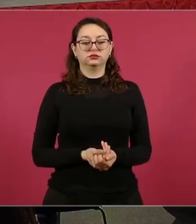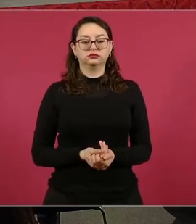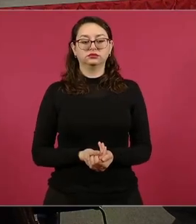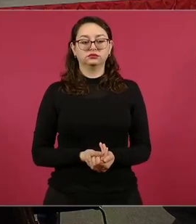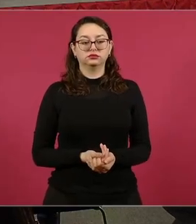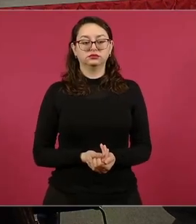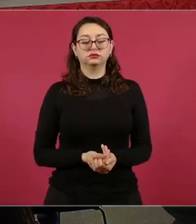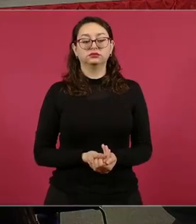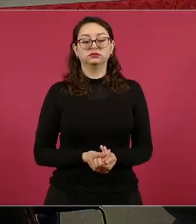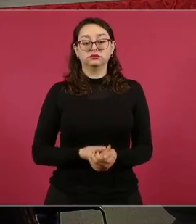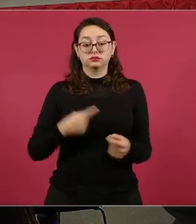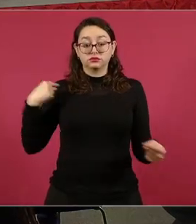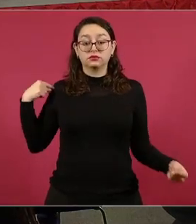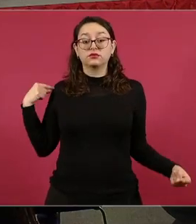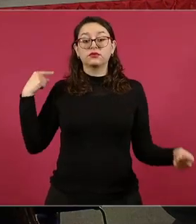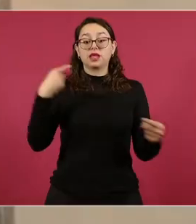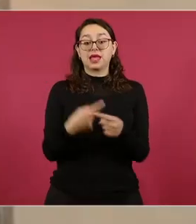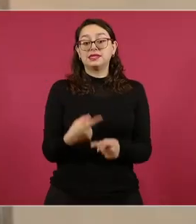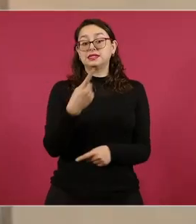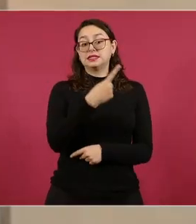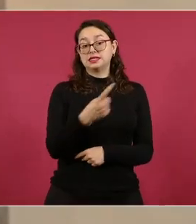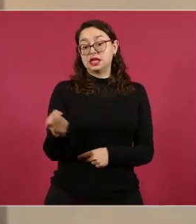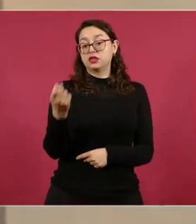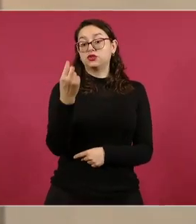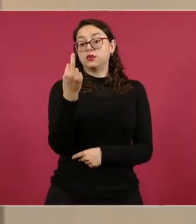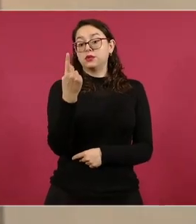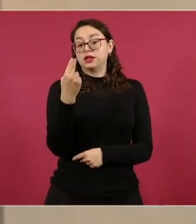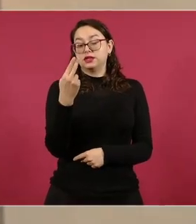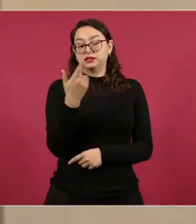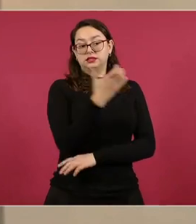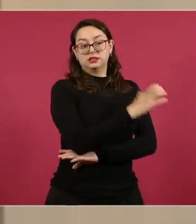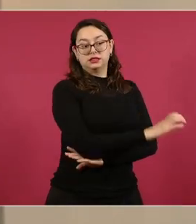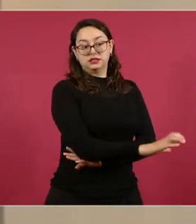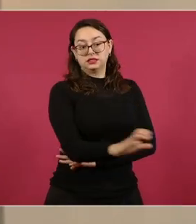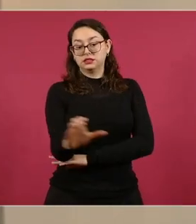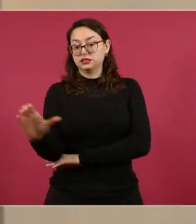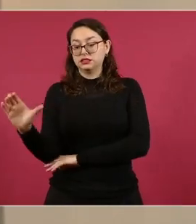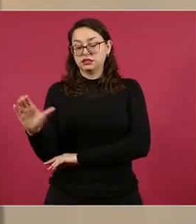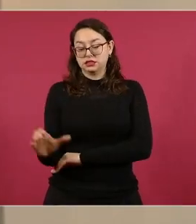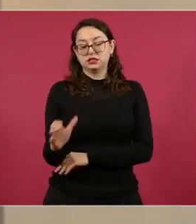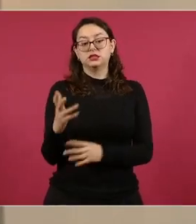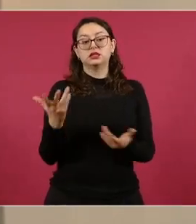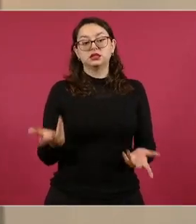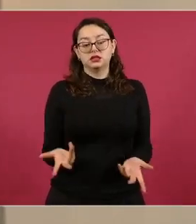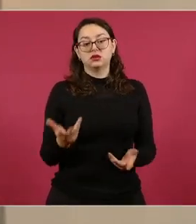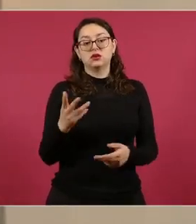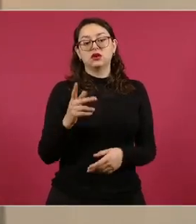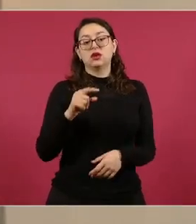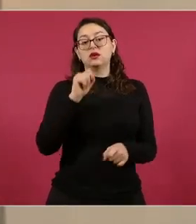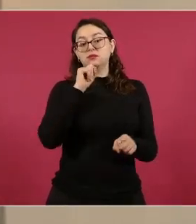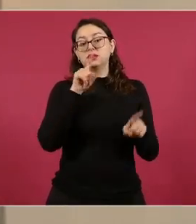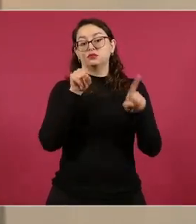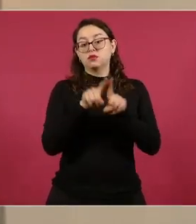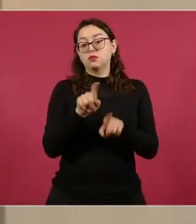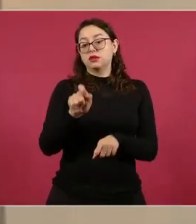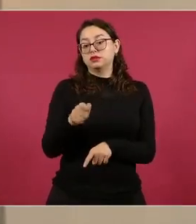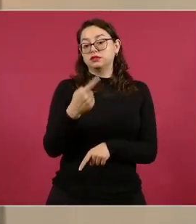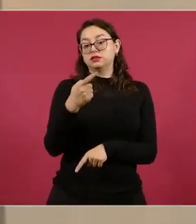año 125 plantíos y las hectáreas 1.8 en diciembre, 27.1 en lo que va del